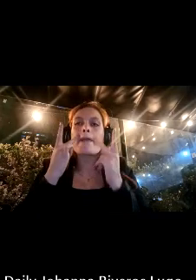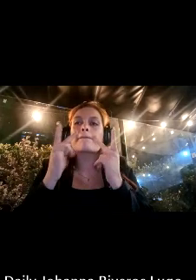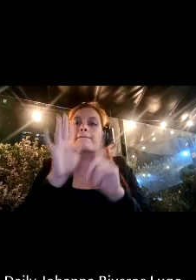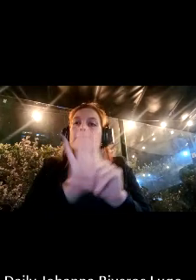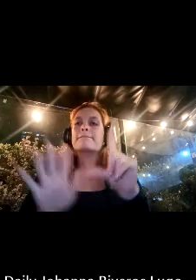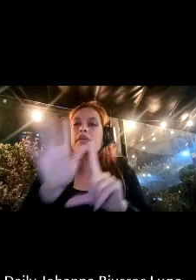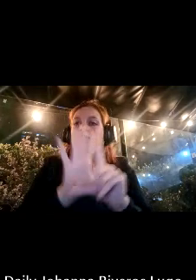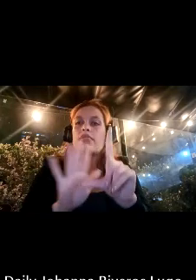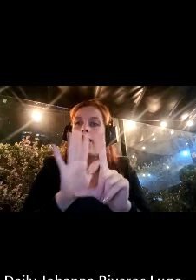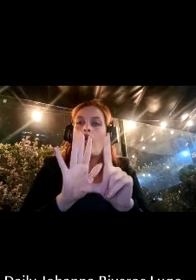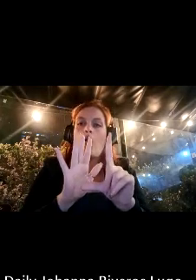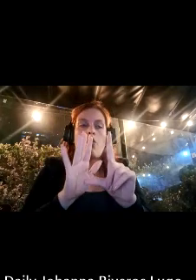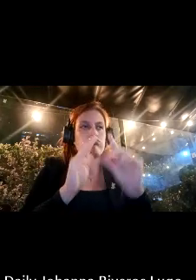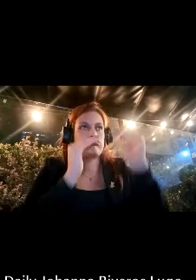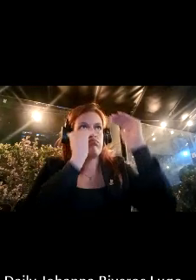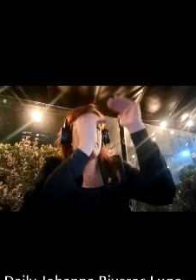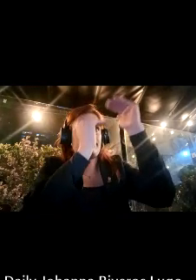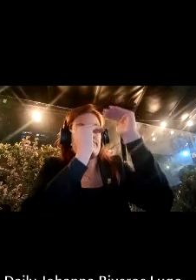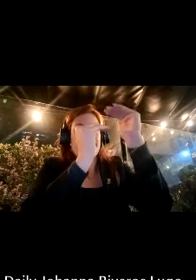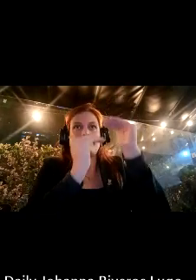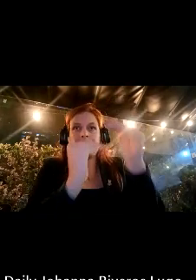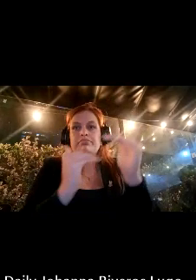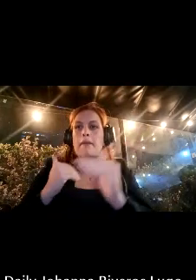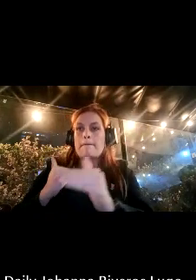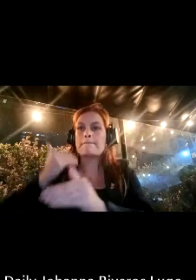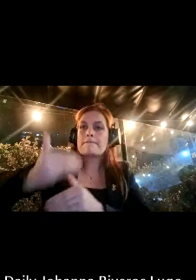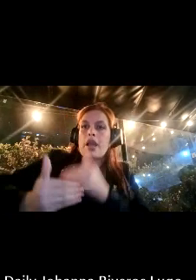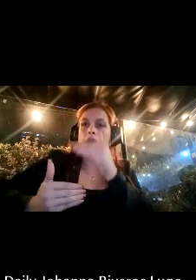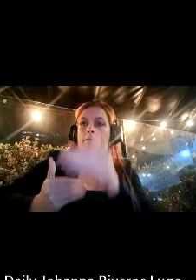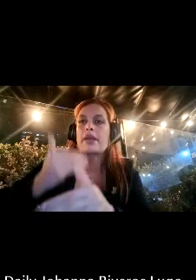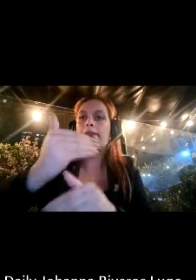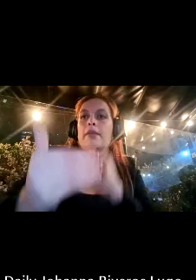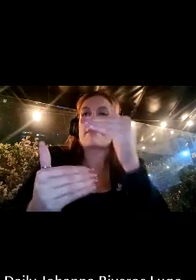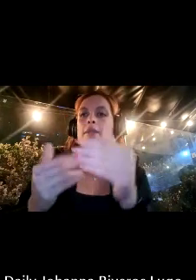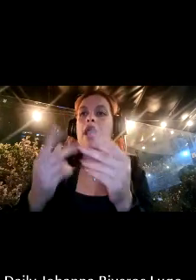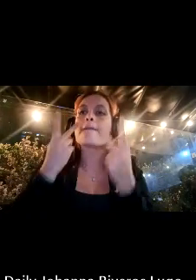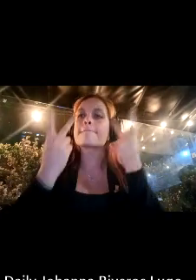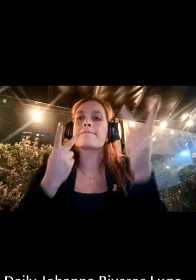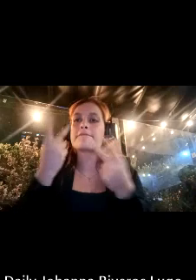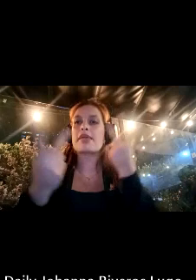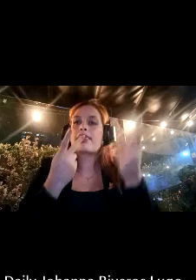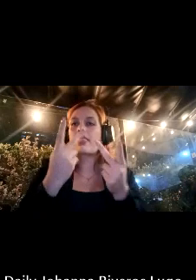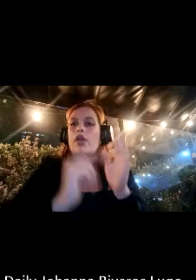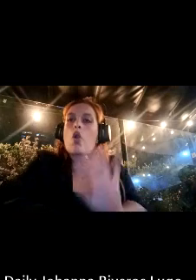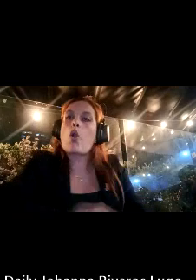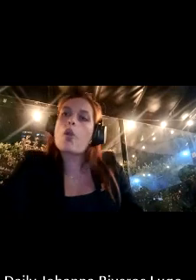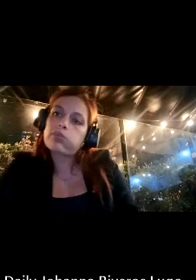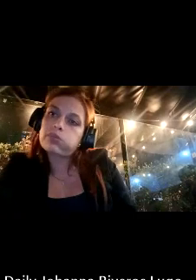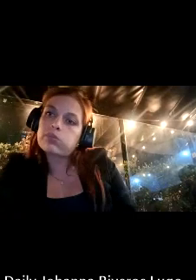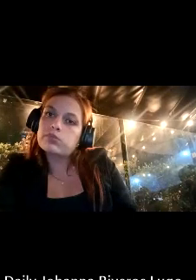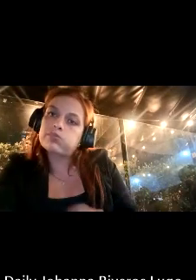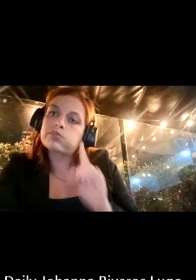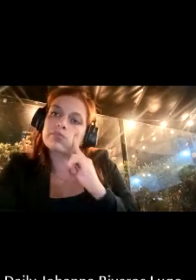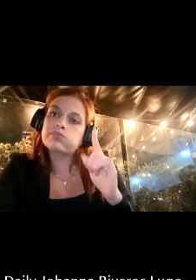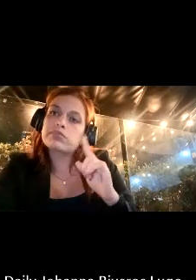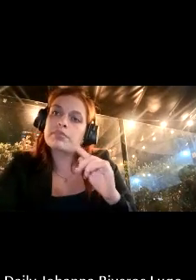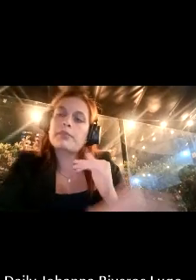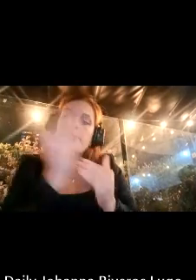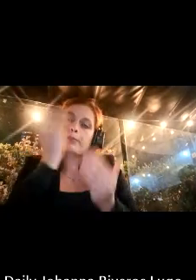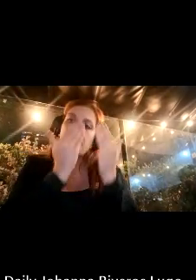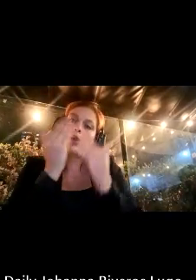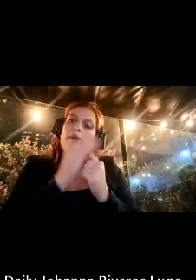debe hacer para ese video. Vamos a hacer un experimento. Entonces, actividad uno,